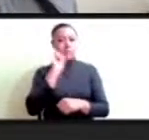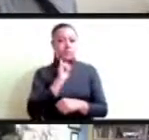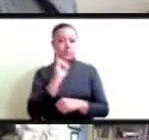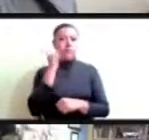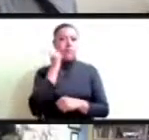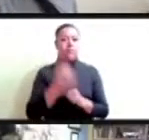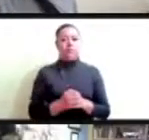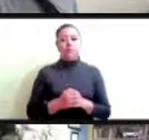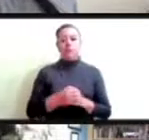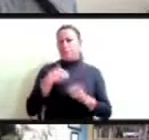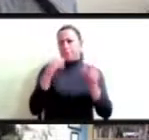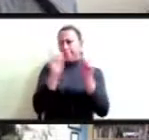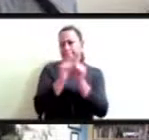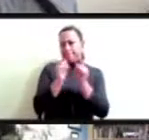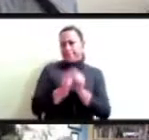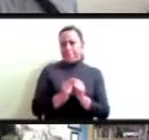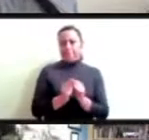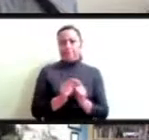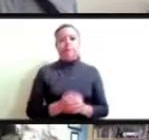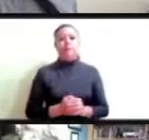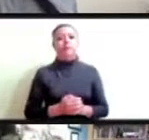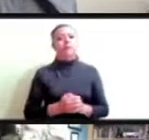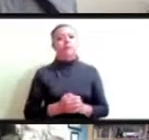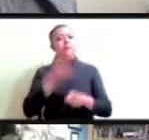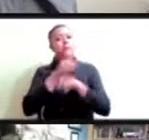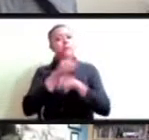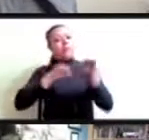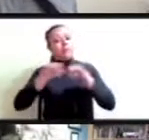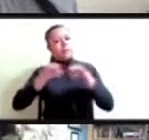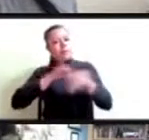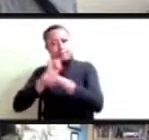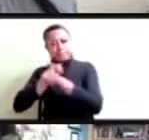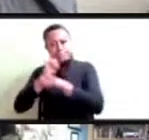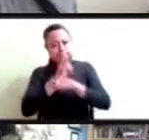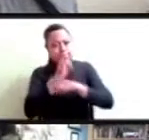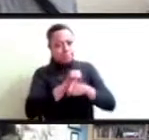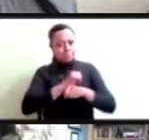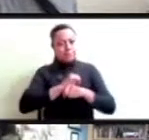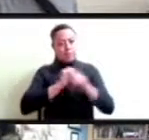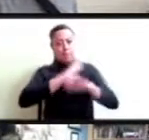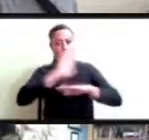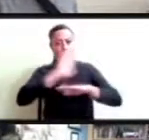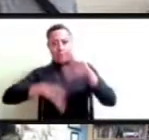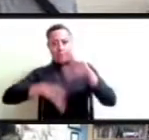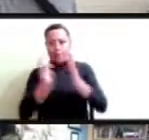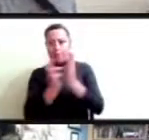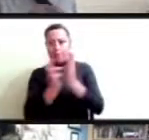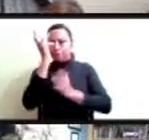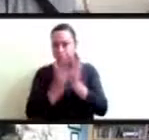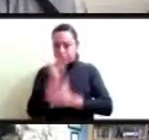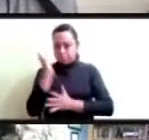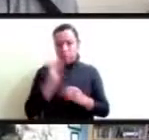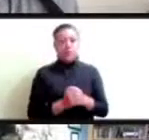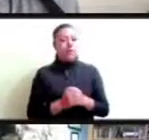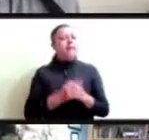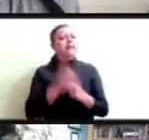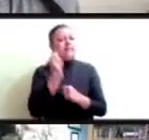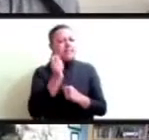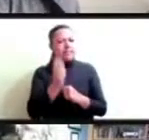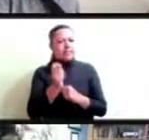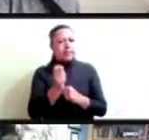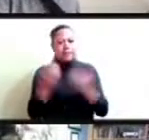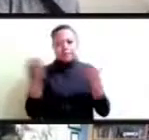brevemente, el trabajo de investigación de exceso de mortalidad, como ustedes saben, consiste en comparar el promedio de